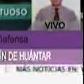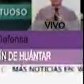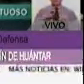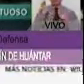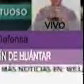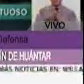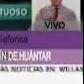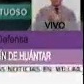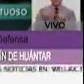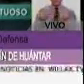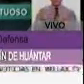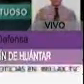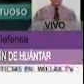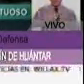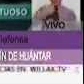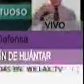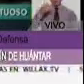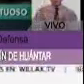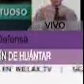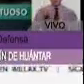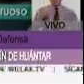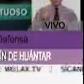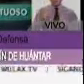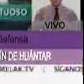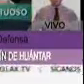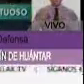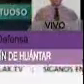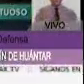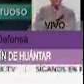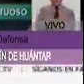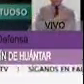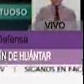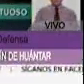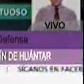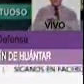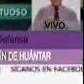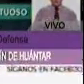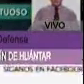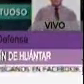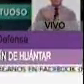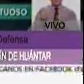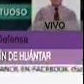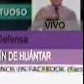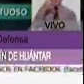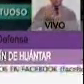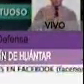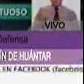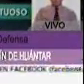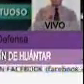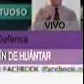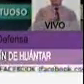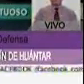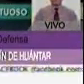las autoridades jurisdiccionales previamente realicen el peritaje técnico.